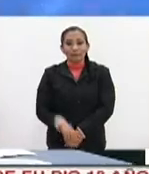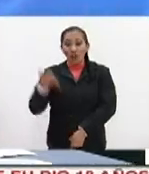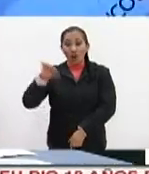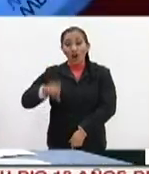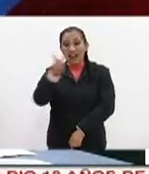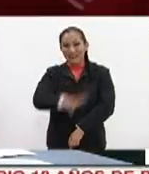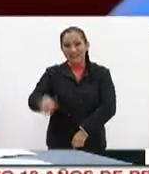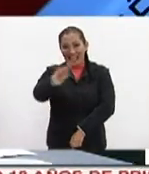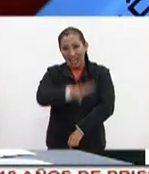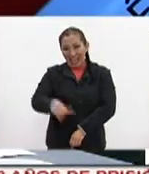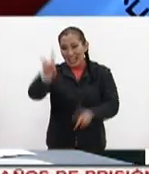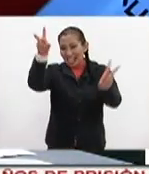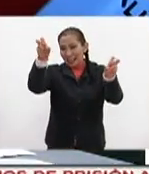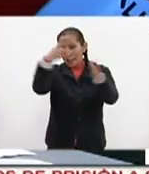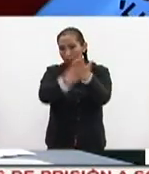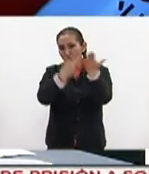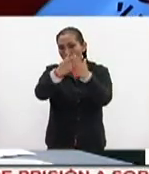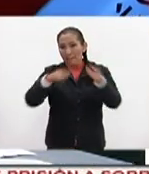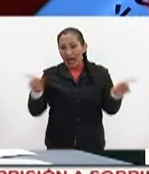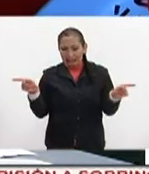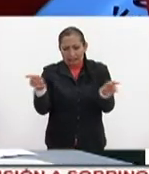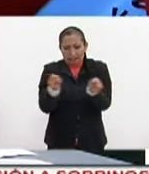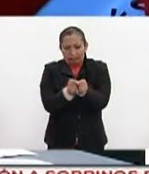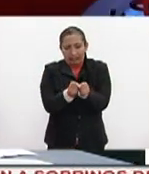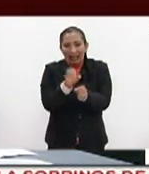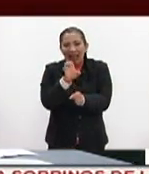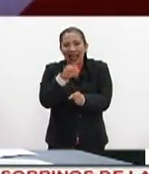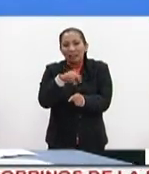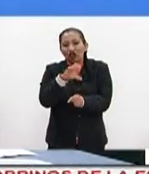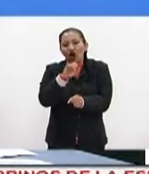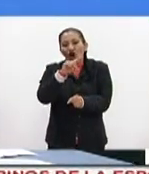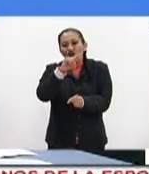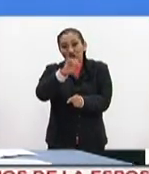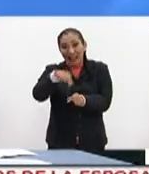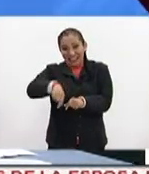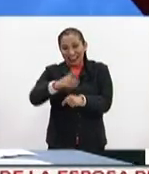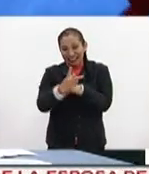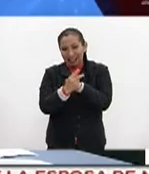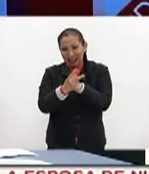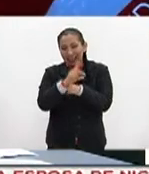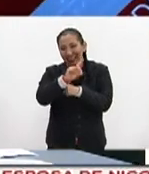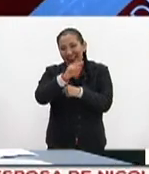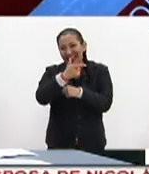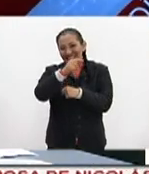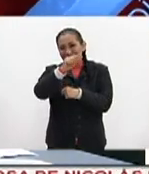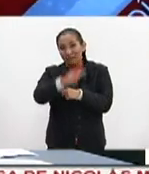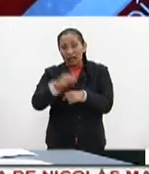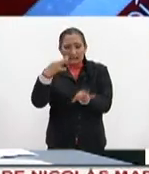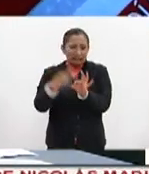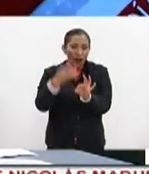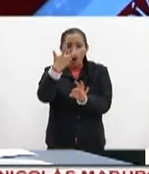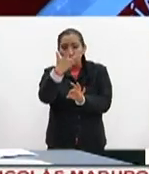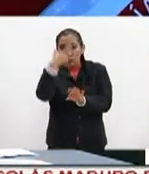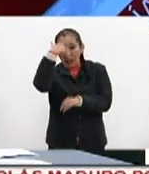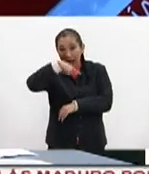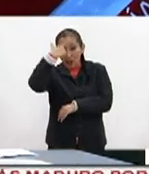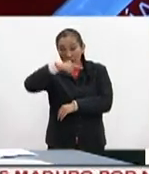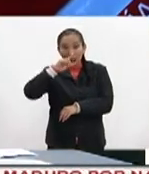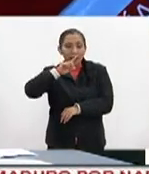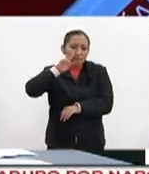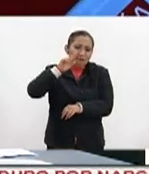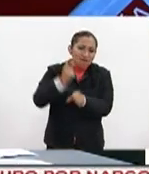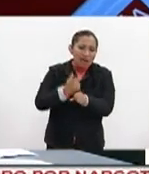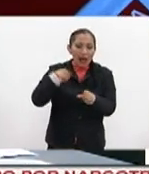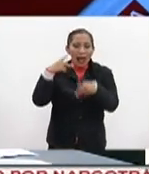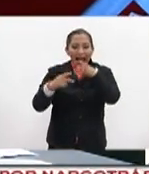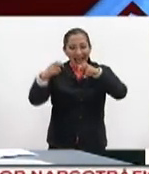Hoy es viernes de nuestro programa En Corto, aquí en Televisión Educativa, y en punto de las 8 de la noche no se pierda la